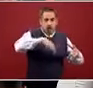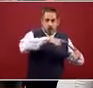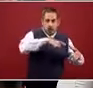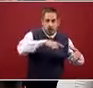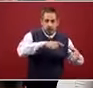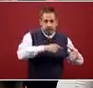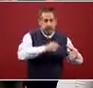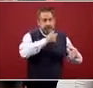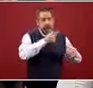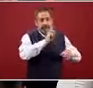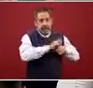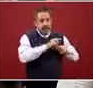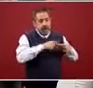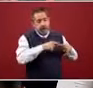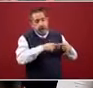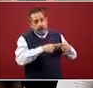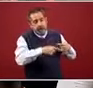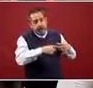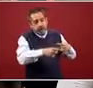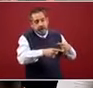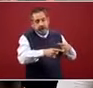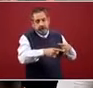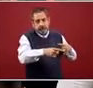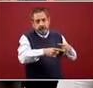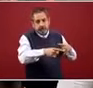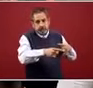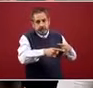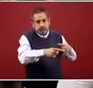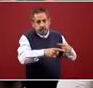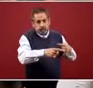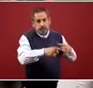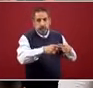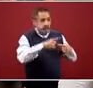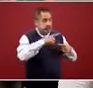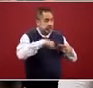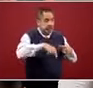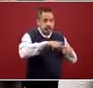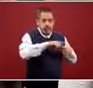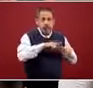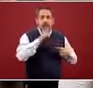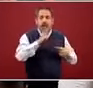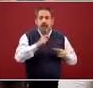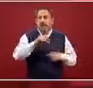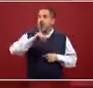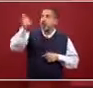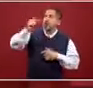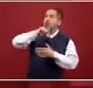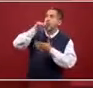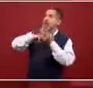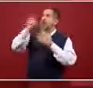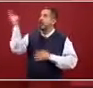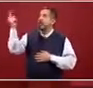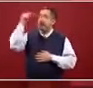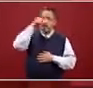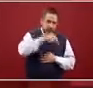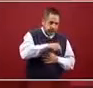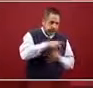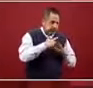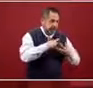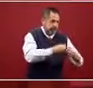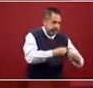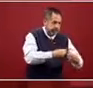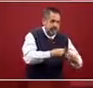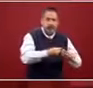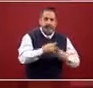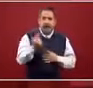y progresivamente menos de los casos son de importación. Puede haber casos